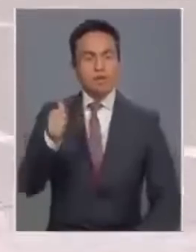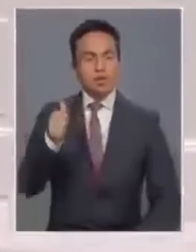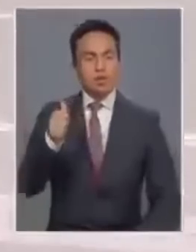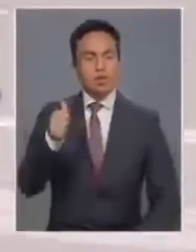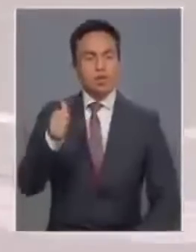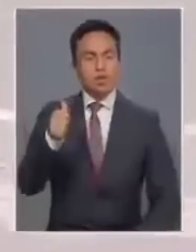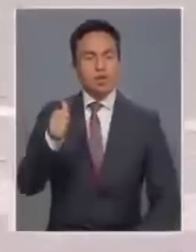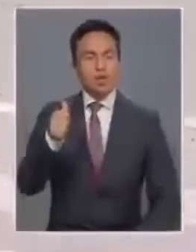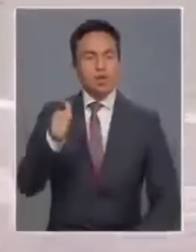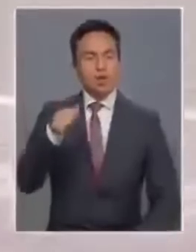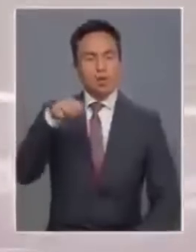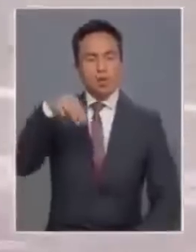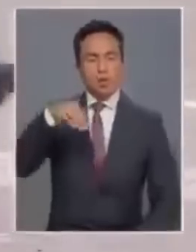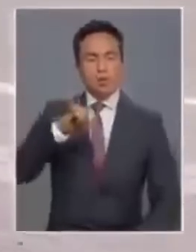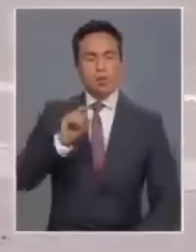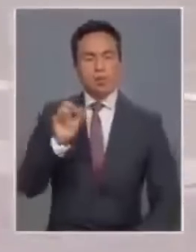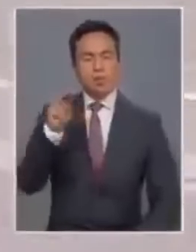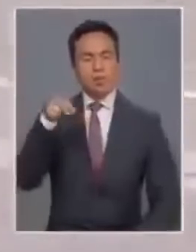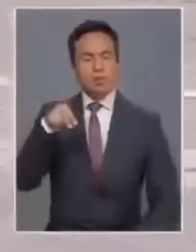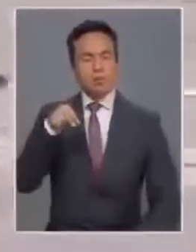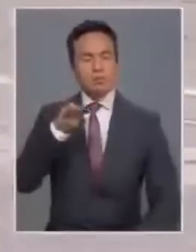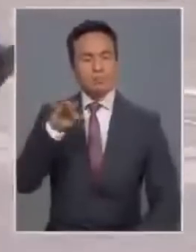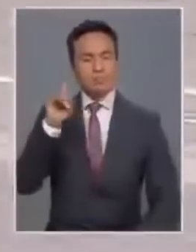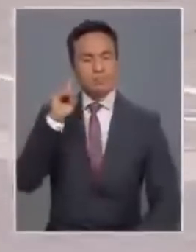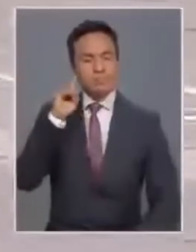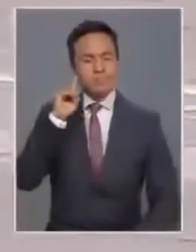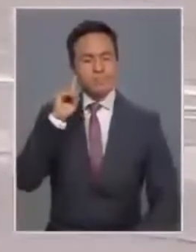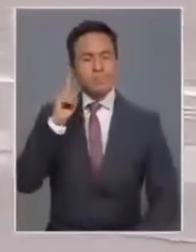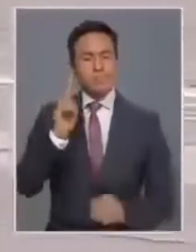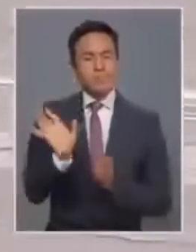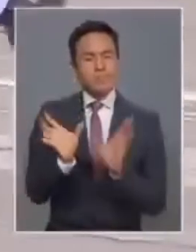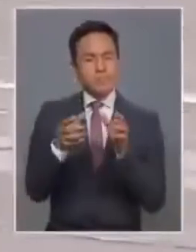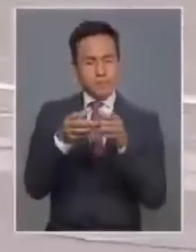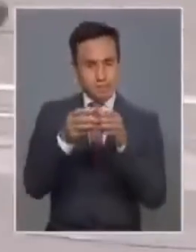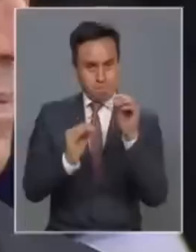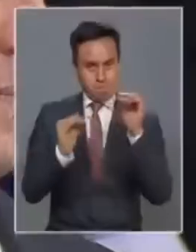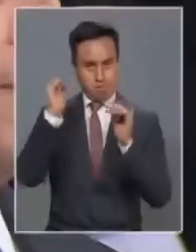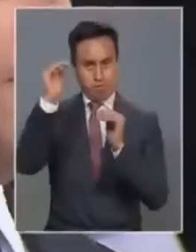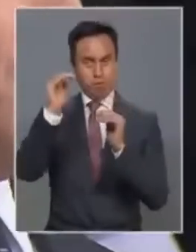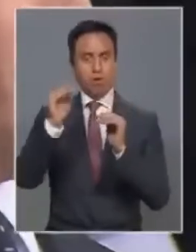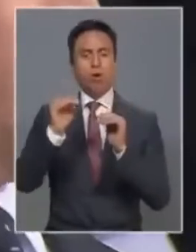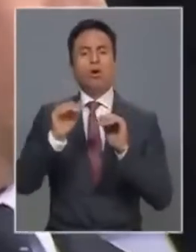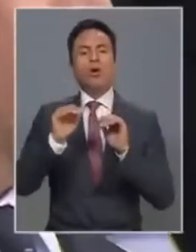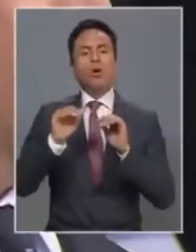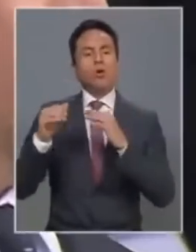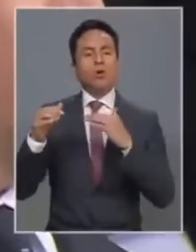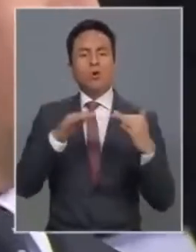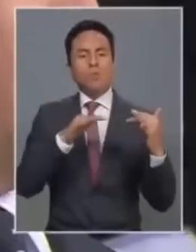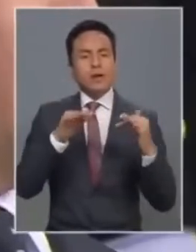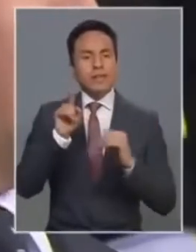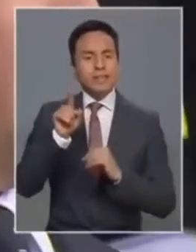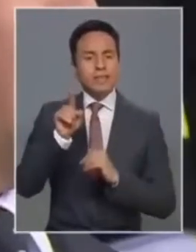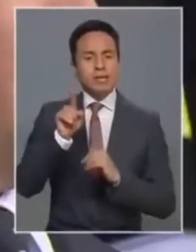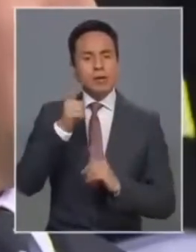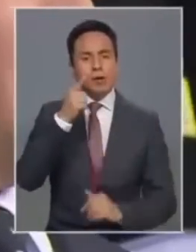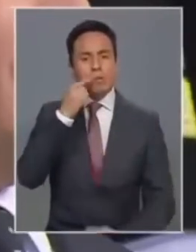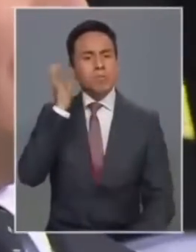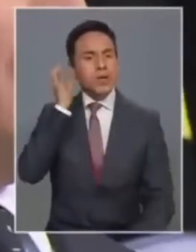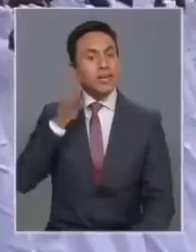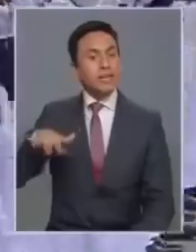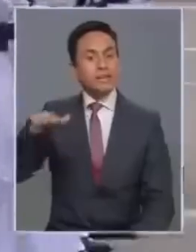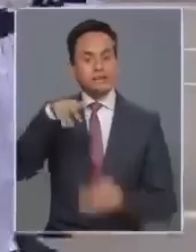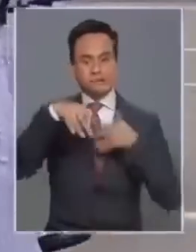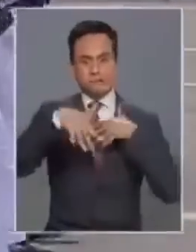aviación, Mirko Sablar Rus, junto a su plana mayor, estandarte de combate. Las mujeres y hombres que desfilan